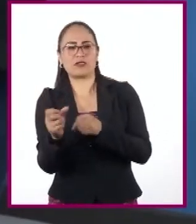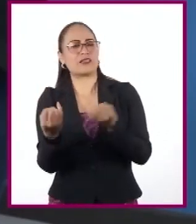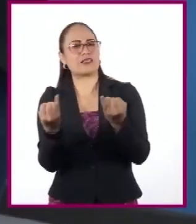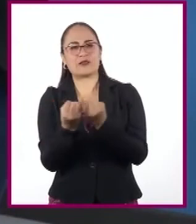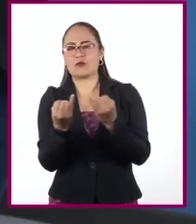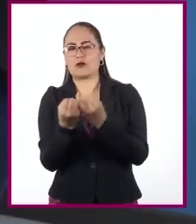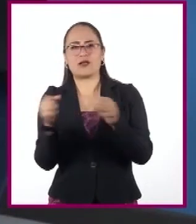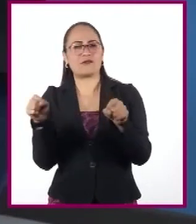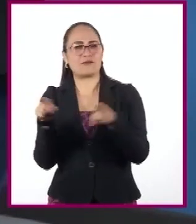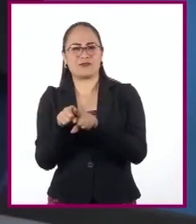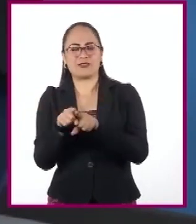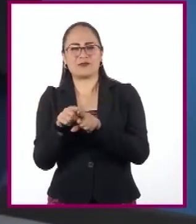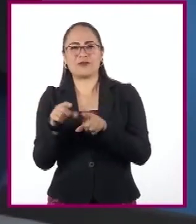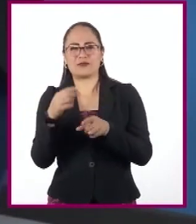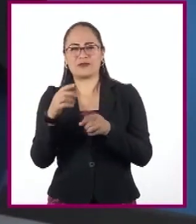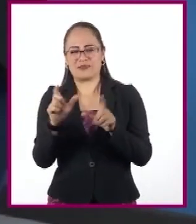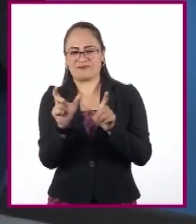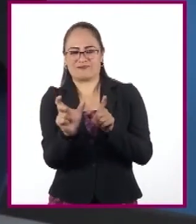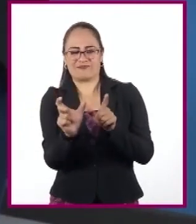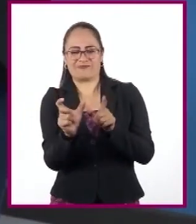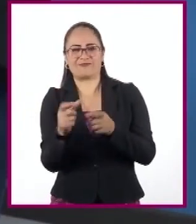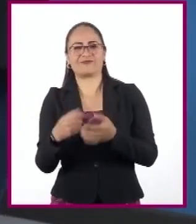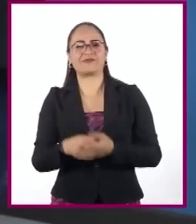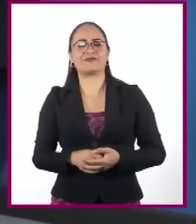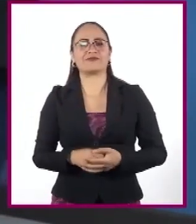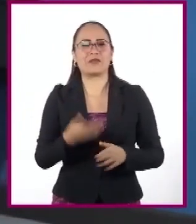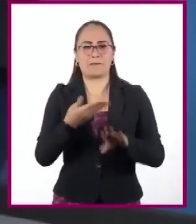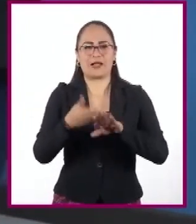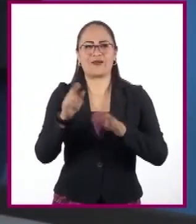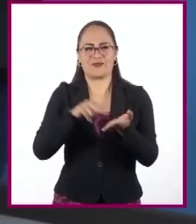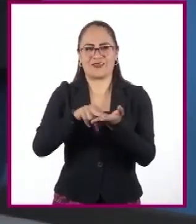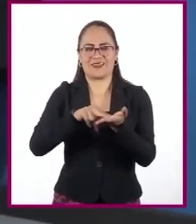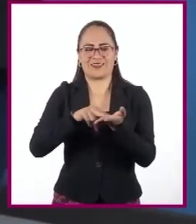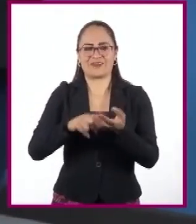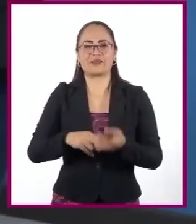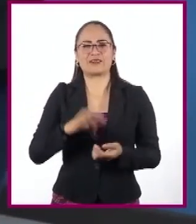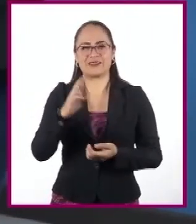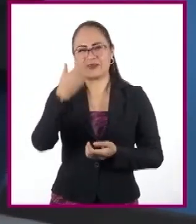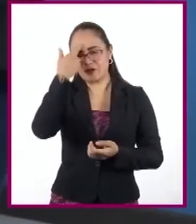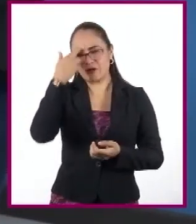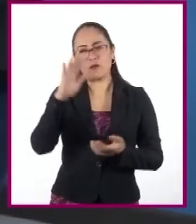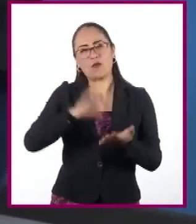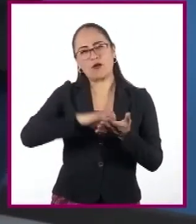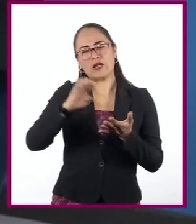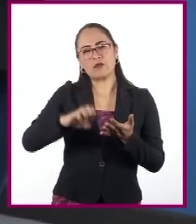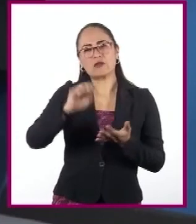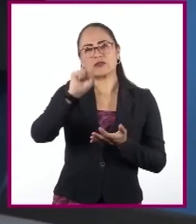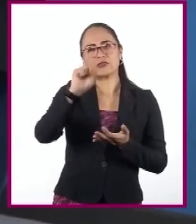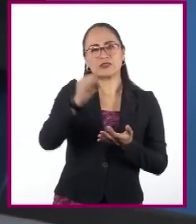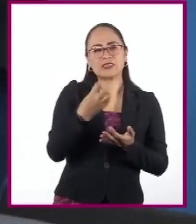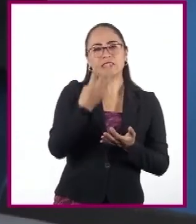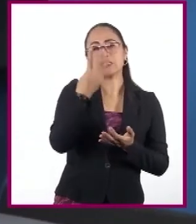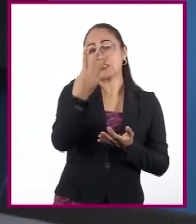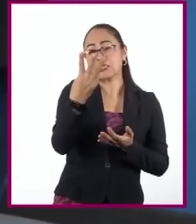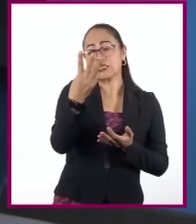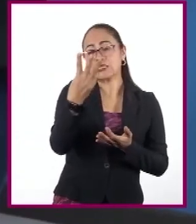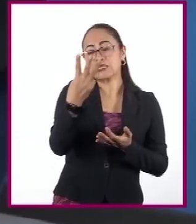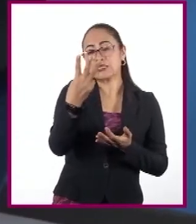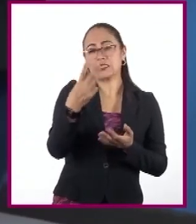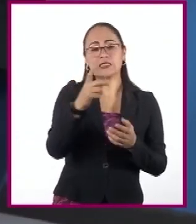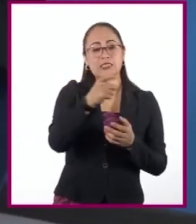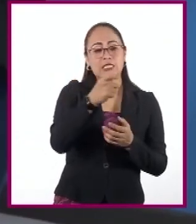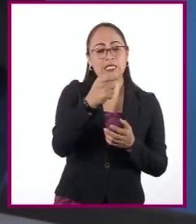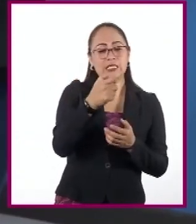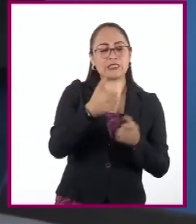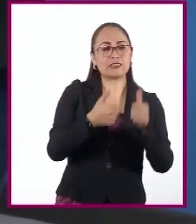otro número de la misma ficha. Por ejemplo, si obtuvieron el número 63, entonces X es